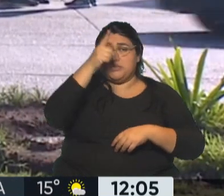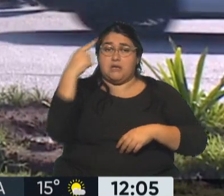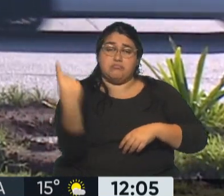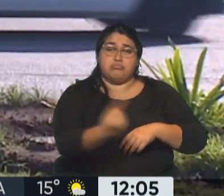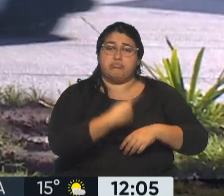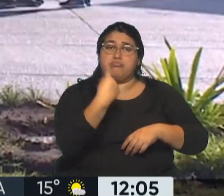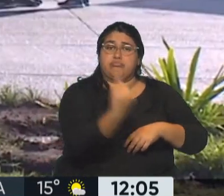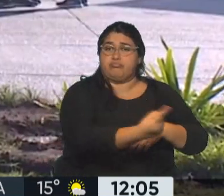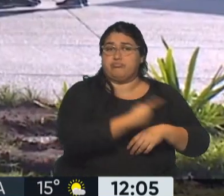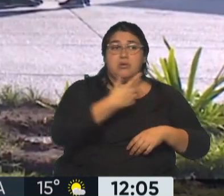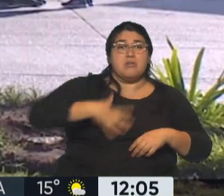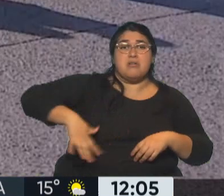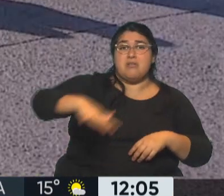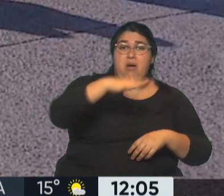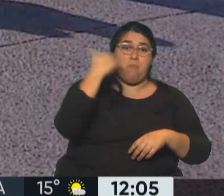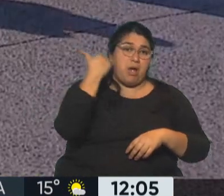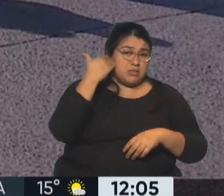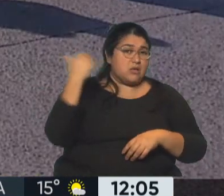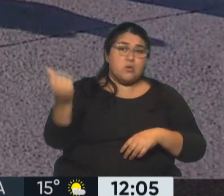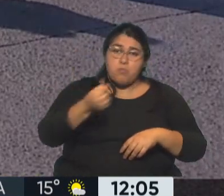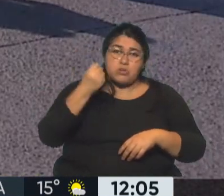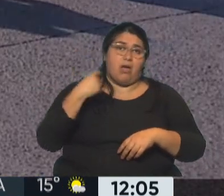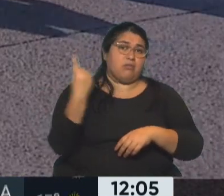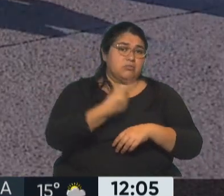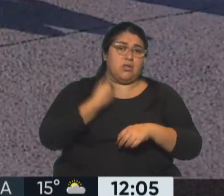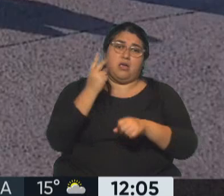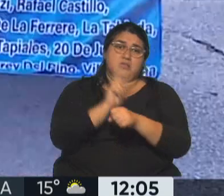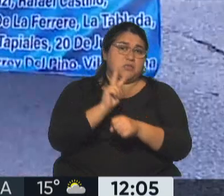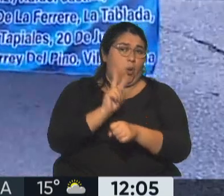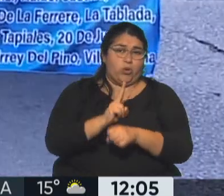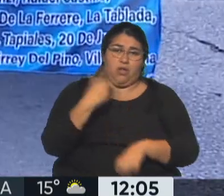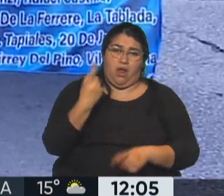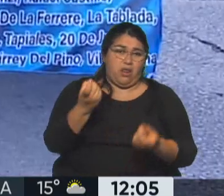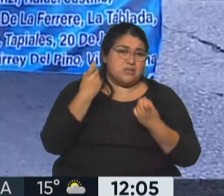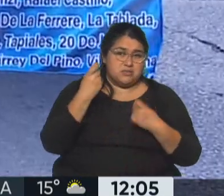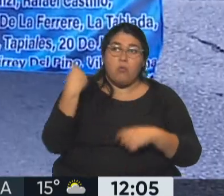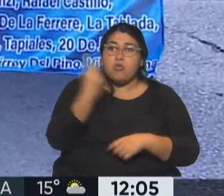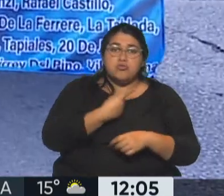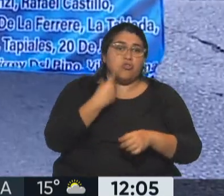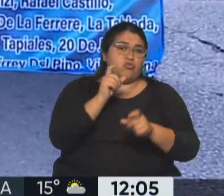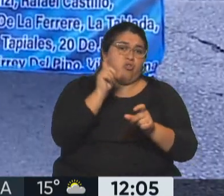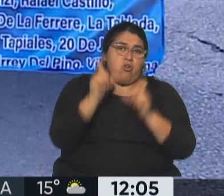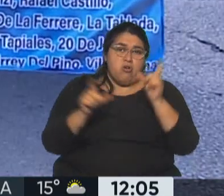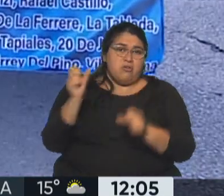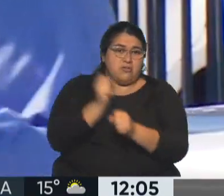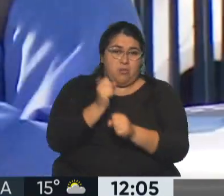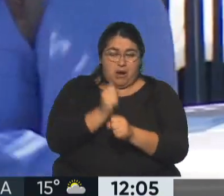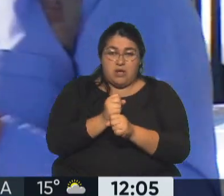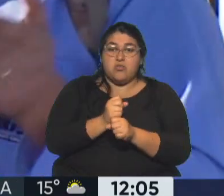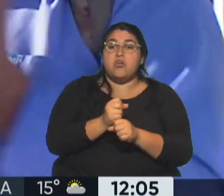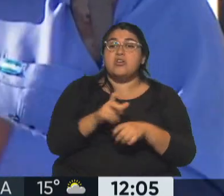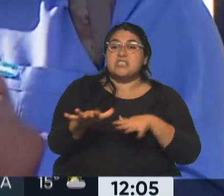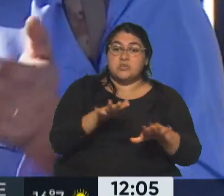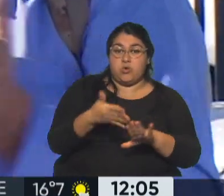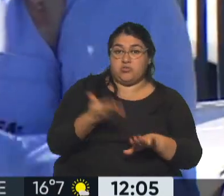que patrullen toda la localidad de La Matanza, porque acá nos merecemos la seguridad todos, los vecinos de La Matanza, los trabajadores. Acá cuando pasaron esta